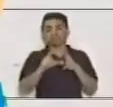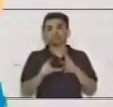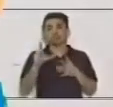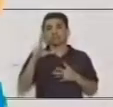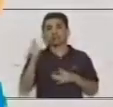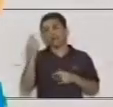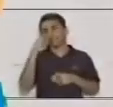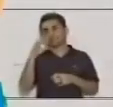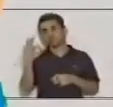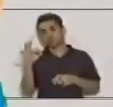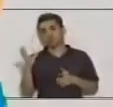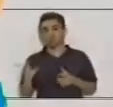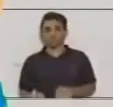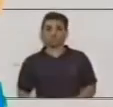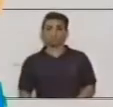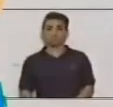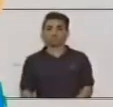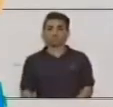¿Sí?